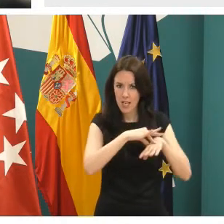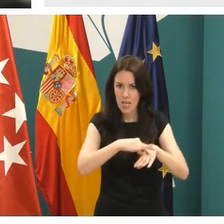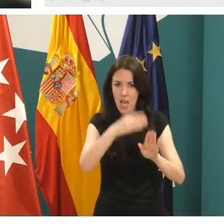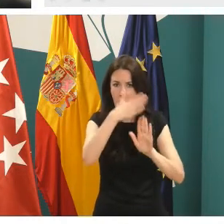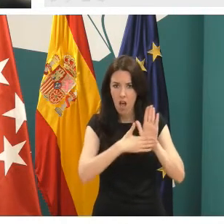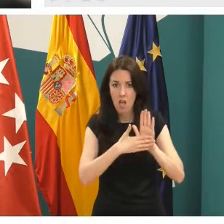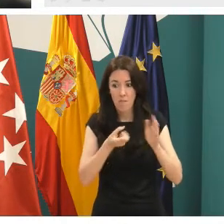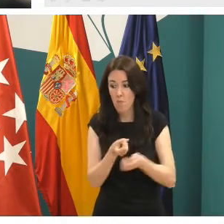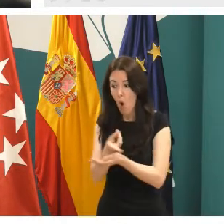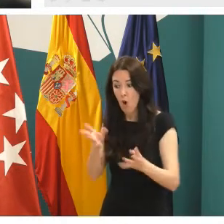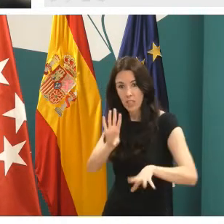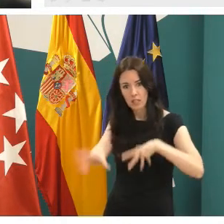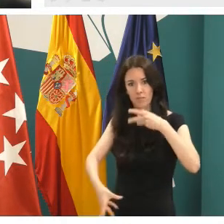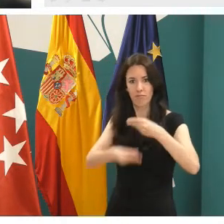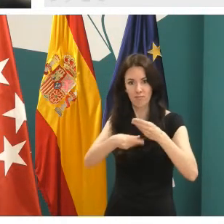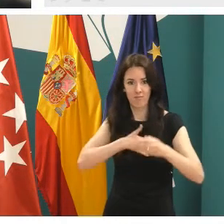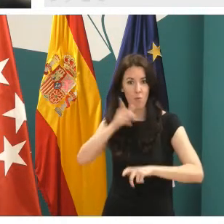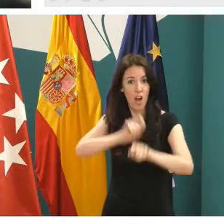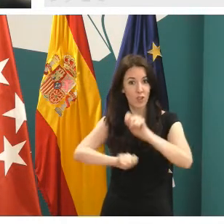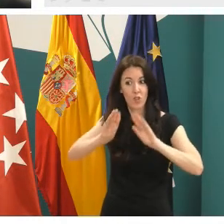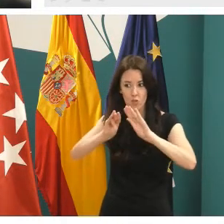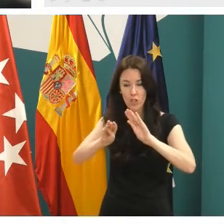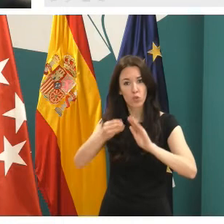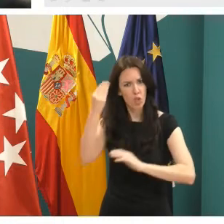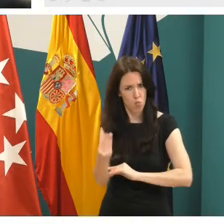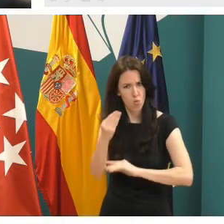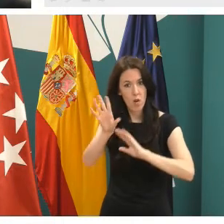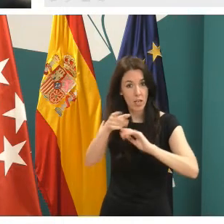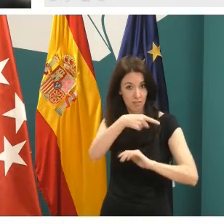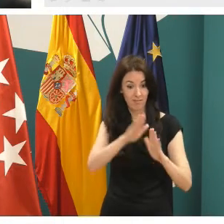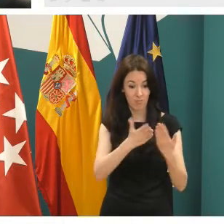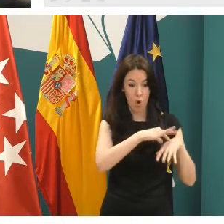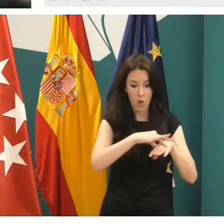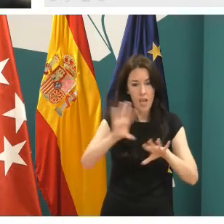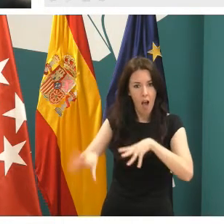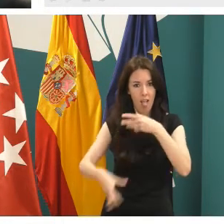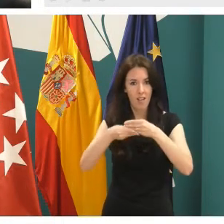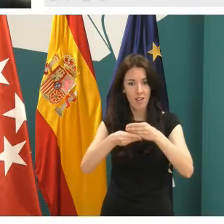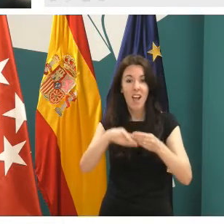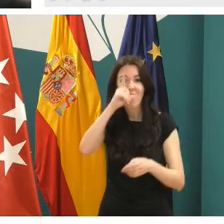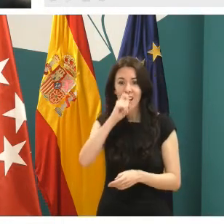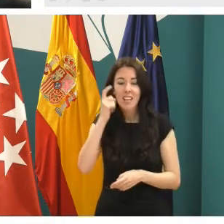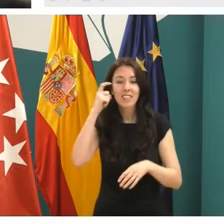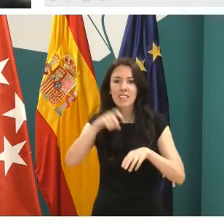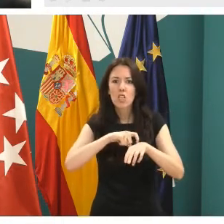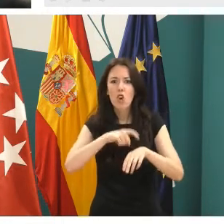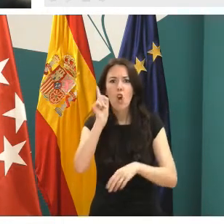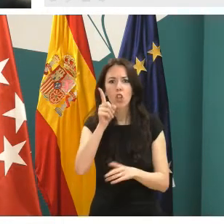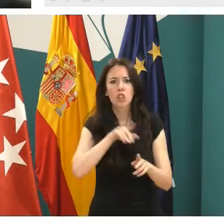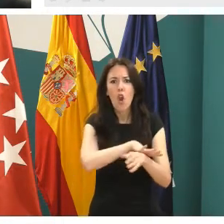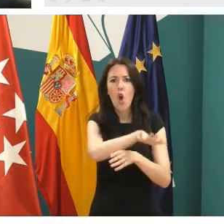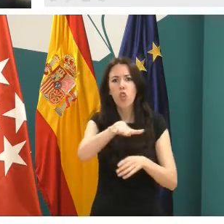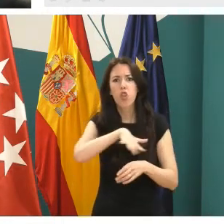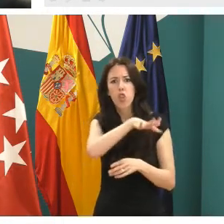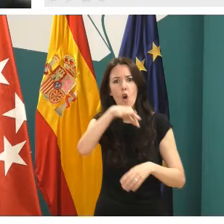las muchas que hay de las asociaciones muy buenas, y recordar que los psicólogos no solamente estamos en el área clínica,